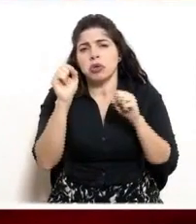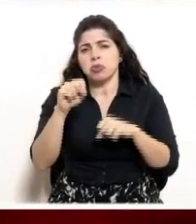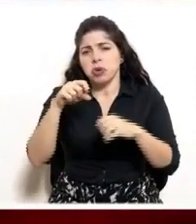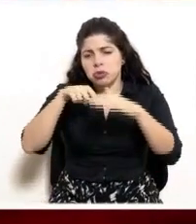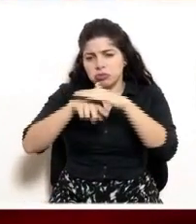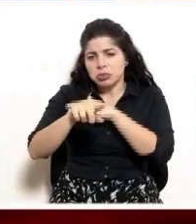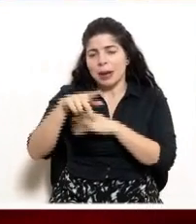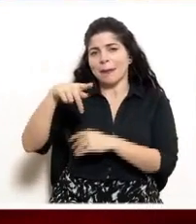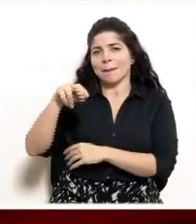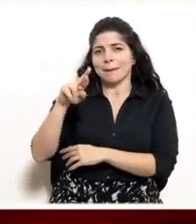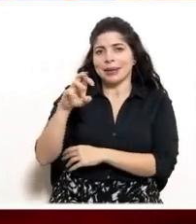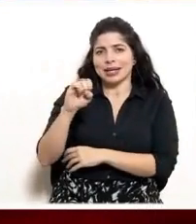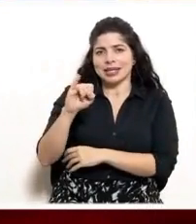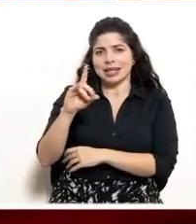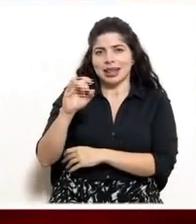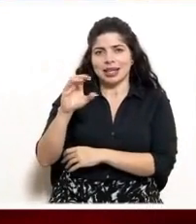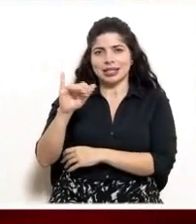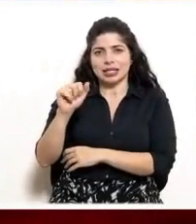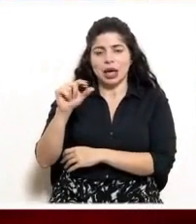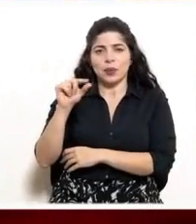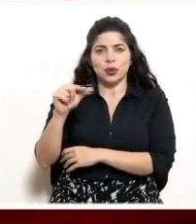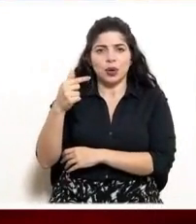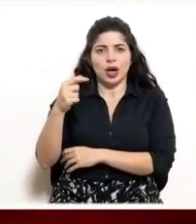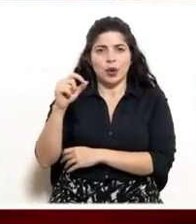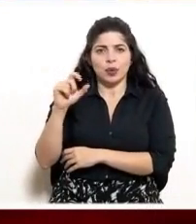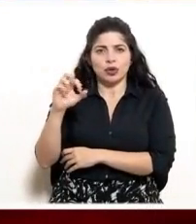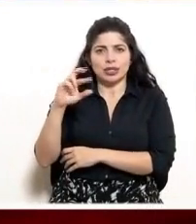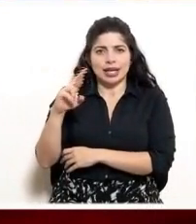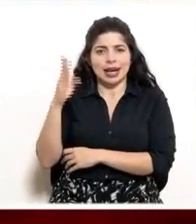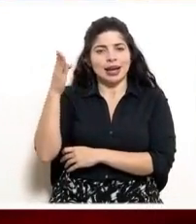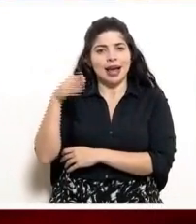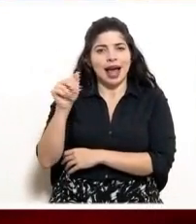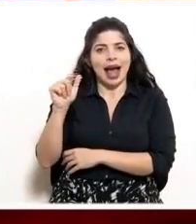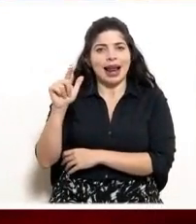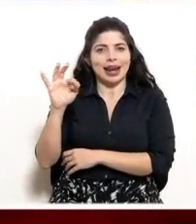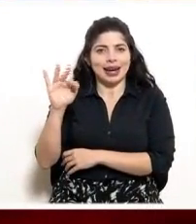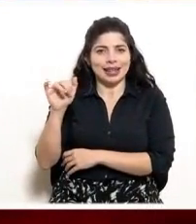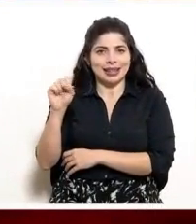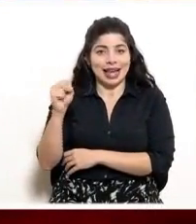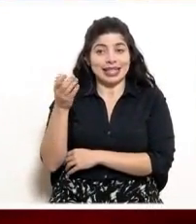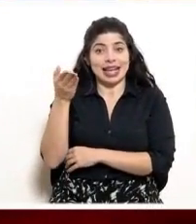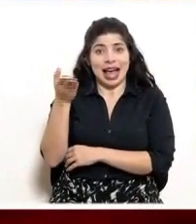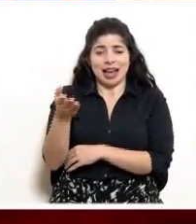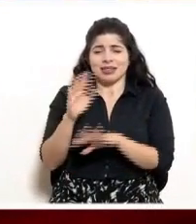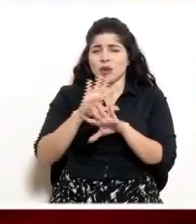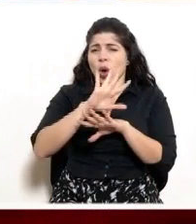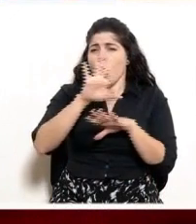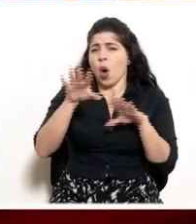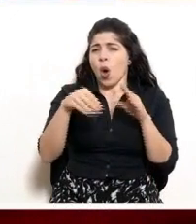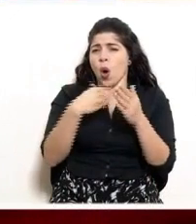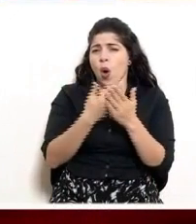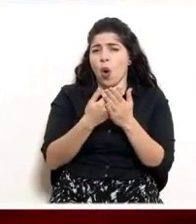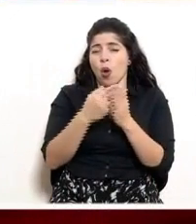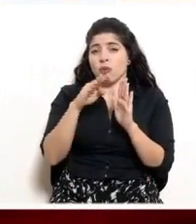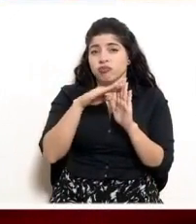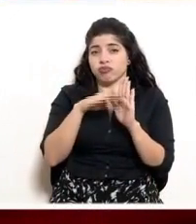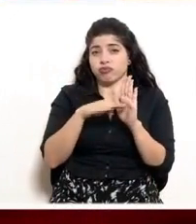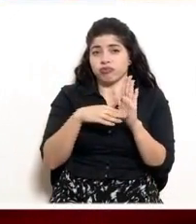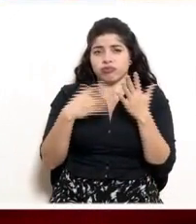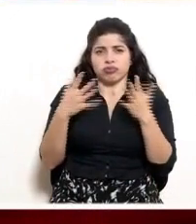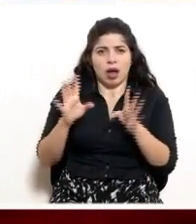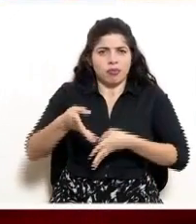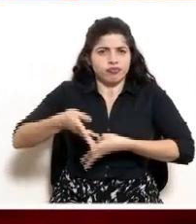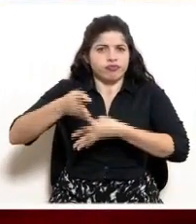sitio presidencia.go.cr barra inclinada alertas. En este medio ya están todas las medidas dadas a conocer,